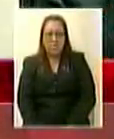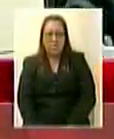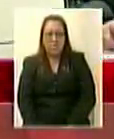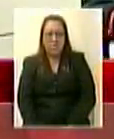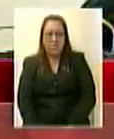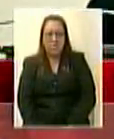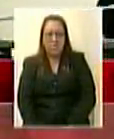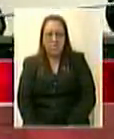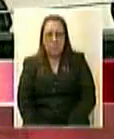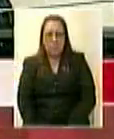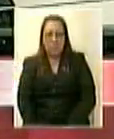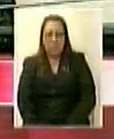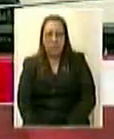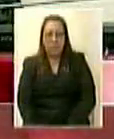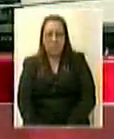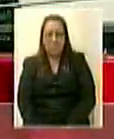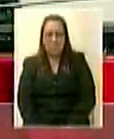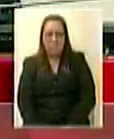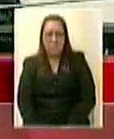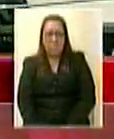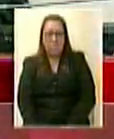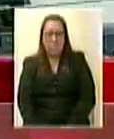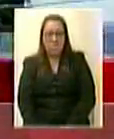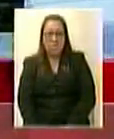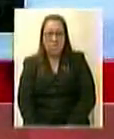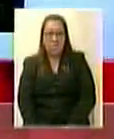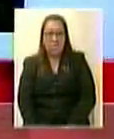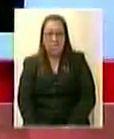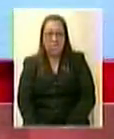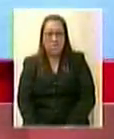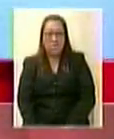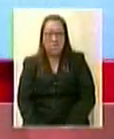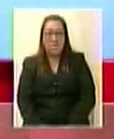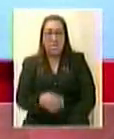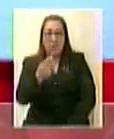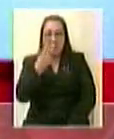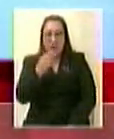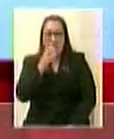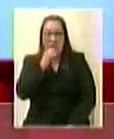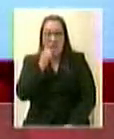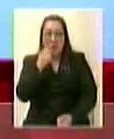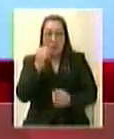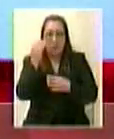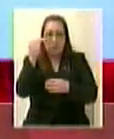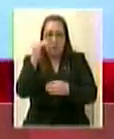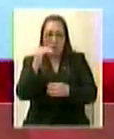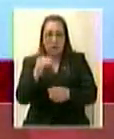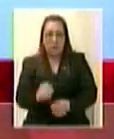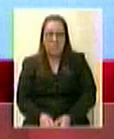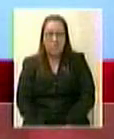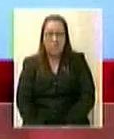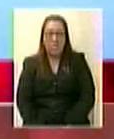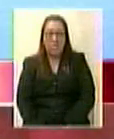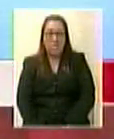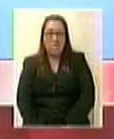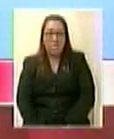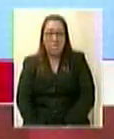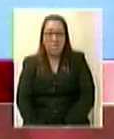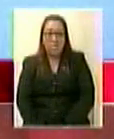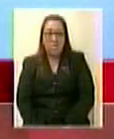gracias, todas estas imágenes para cautivar a los niños precisamente. Veamos si esto es naranja, como nos dicen. Veamos en la